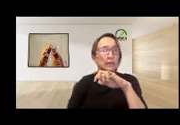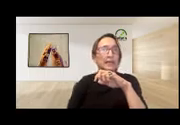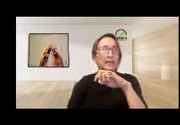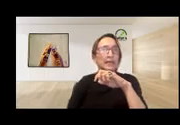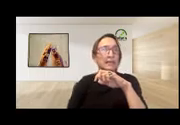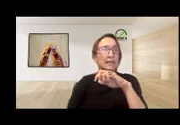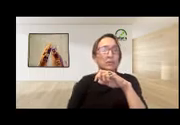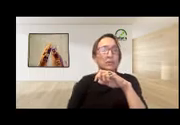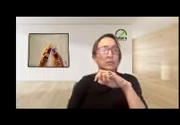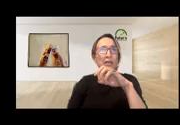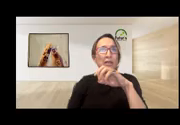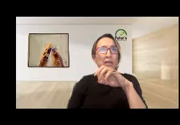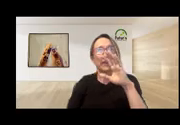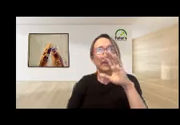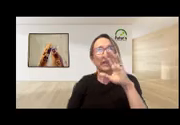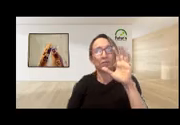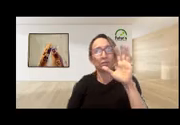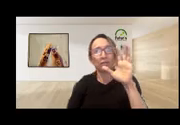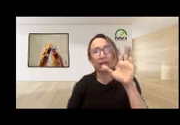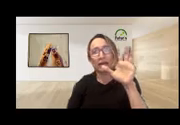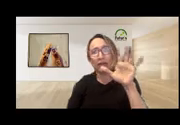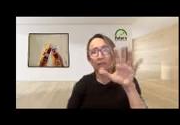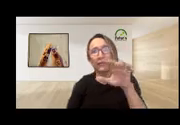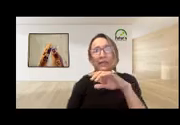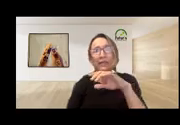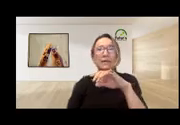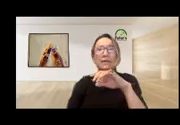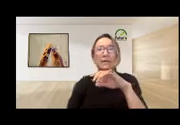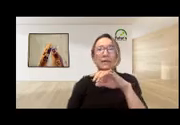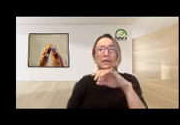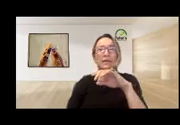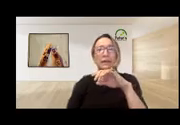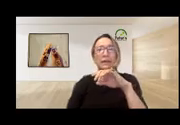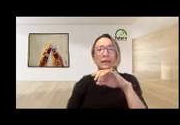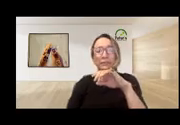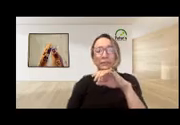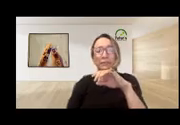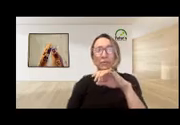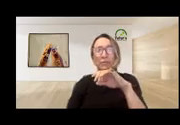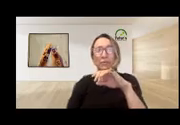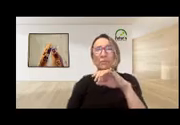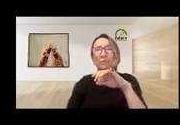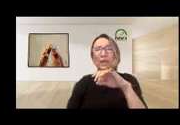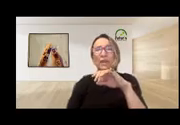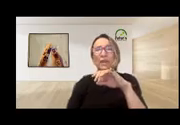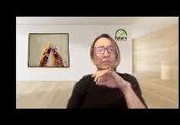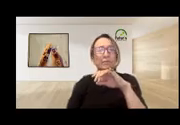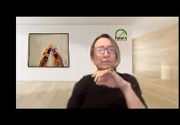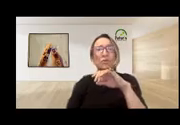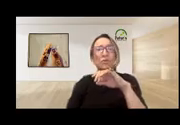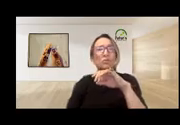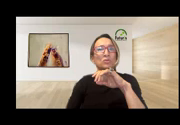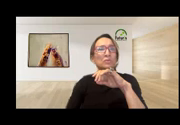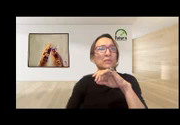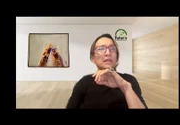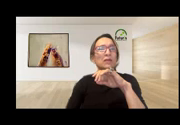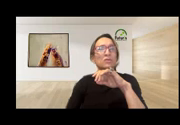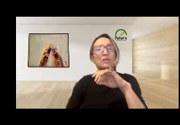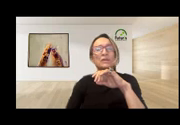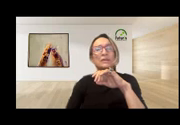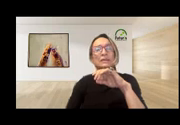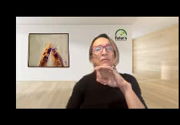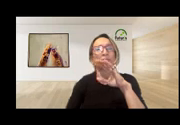sur eran estos perezosos gigantes, teníamos también